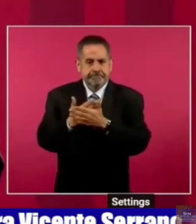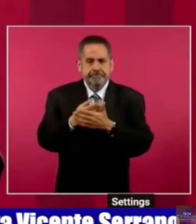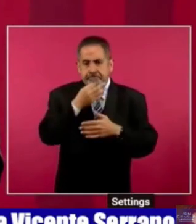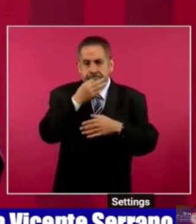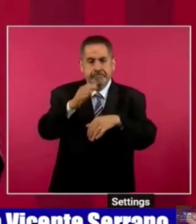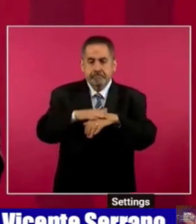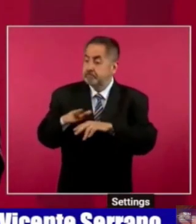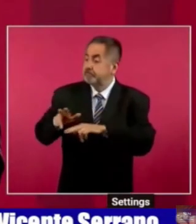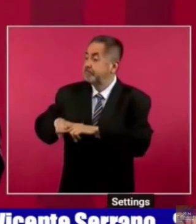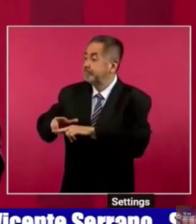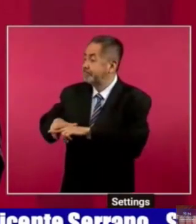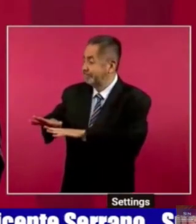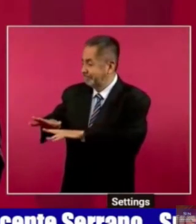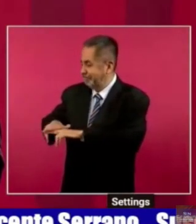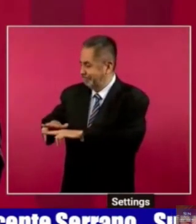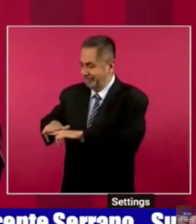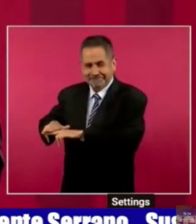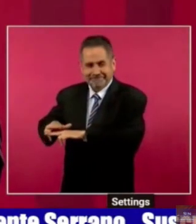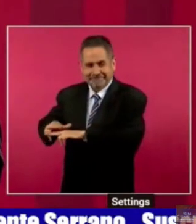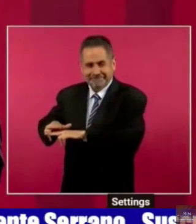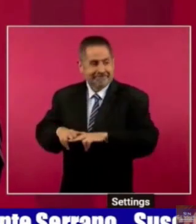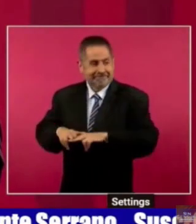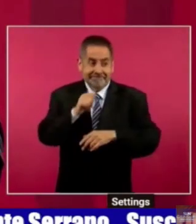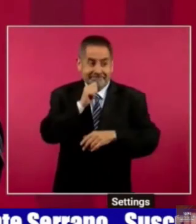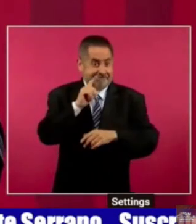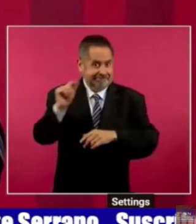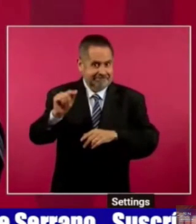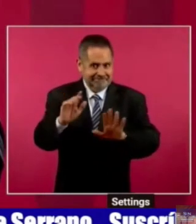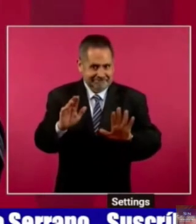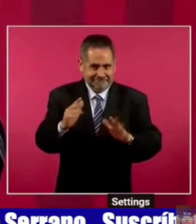Siéntese, siéntese. No, es